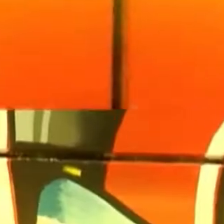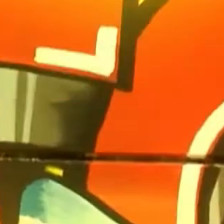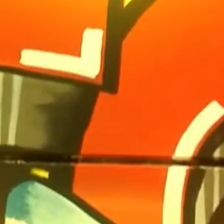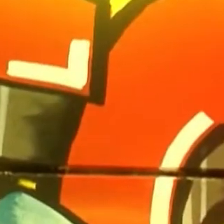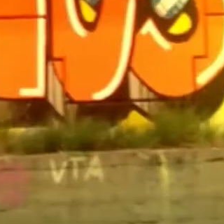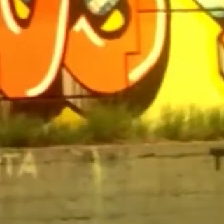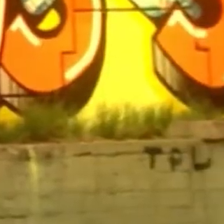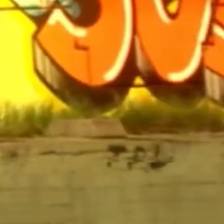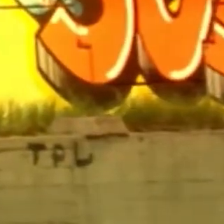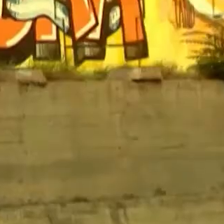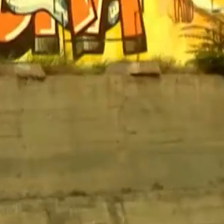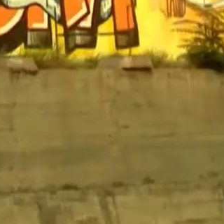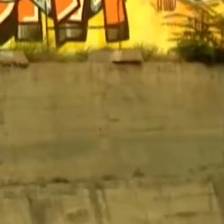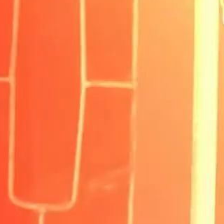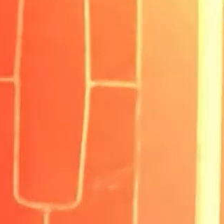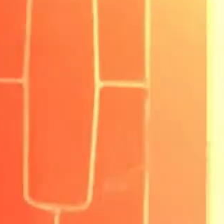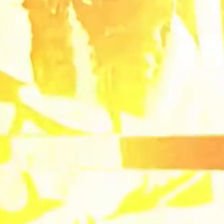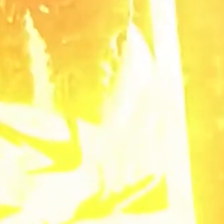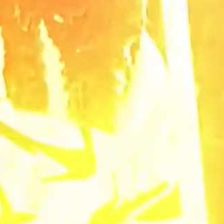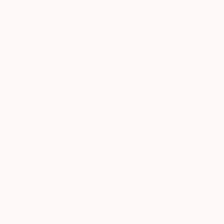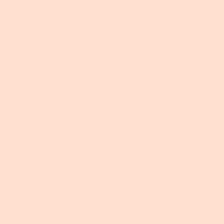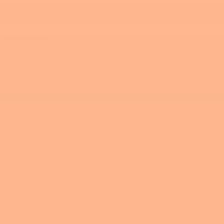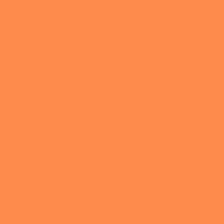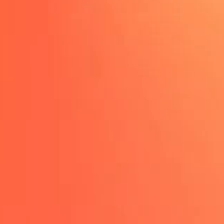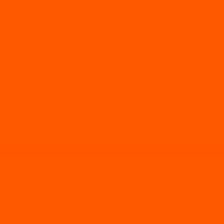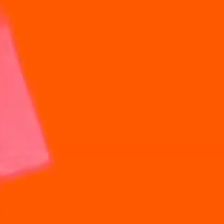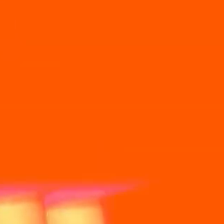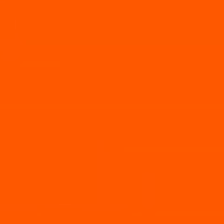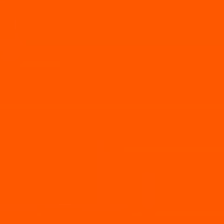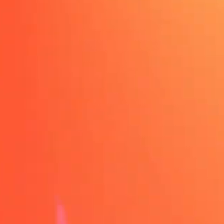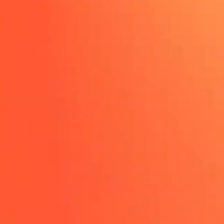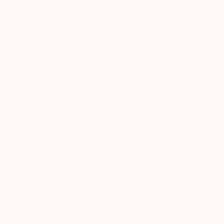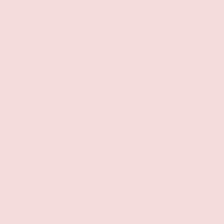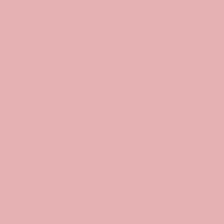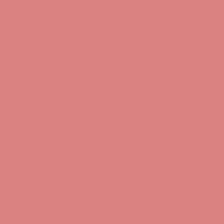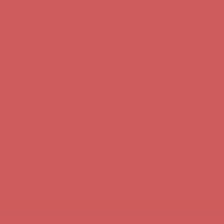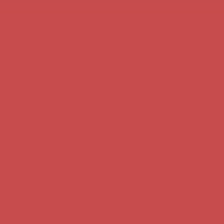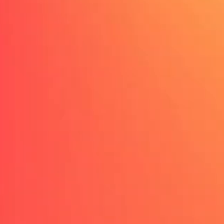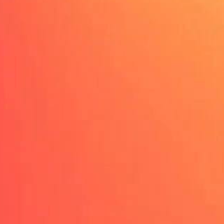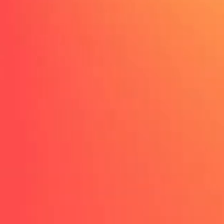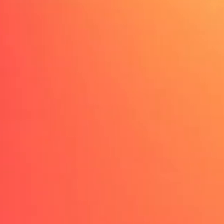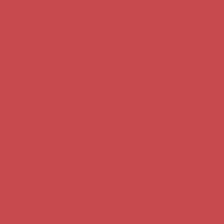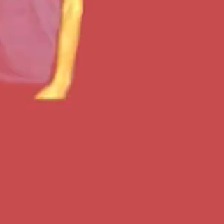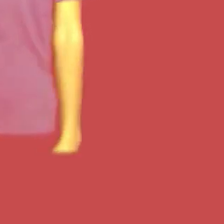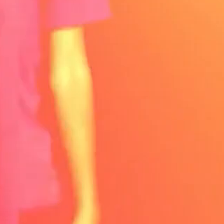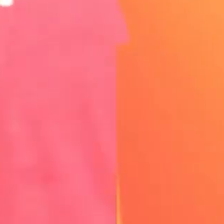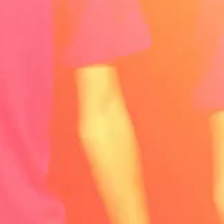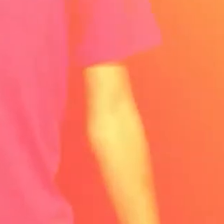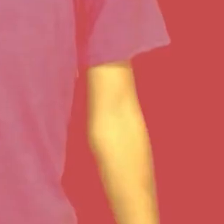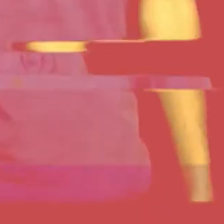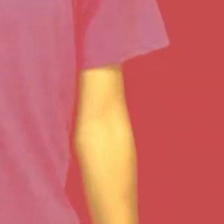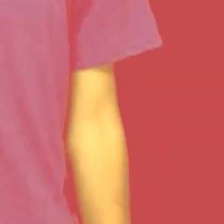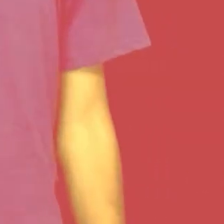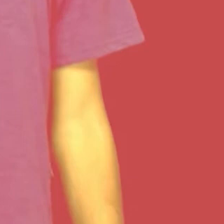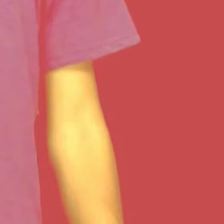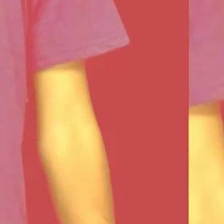todo. Somos dos, somos dos, somos dos. Somos dos, somos dos, somos dos. Somos dos, somos dos,